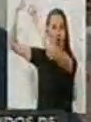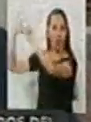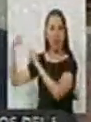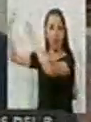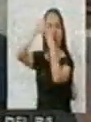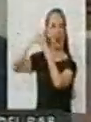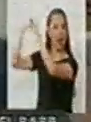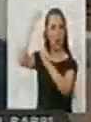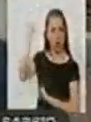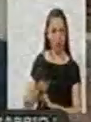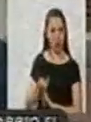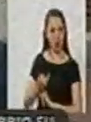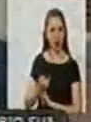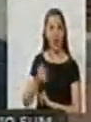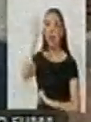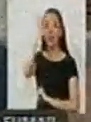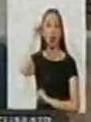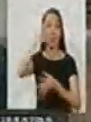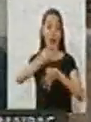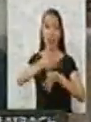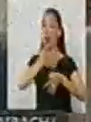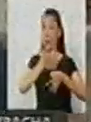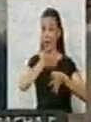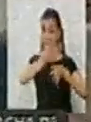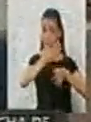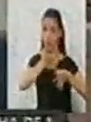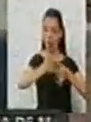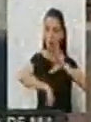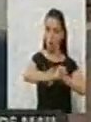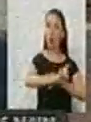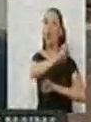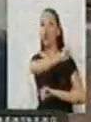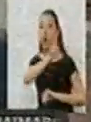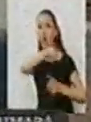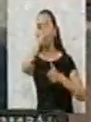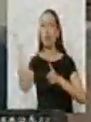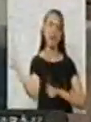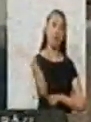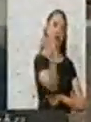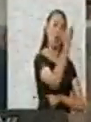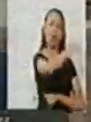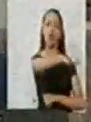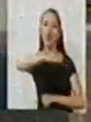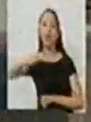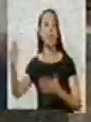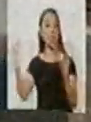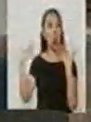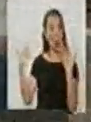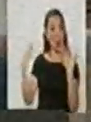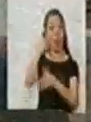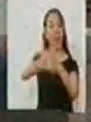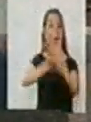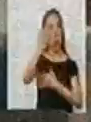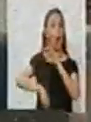para los chicos de la escuela de fútbol que estoy manejando en estos momentos, sino que para todos los que quieran realizar este sueño y tener